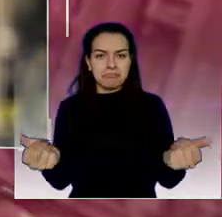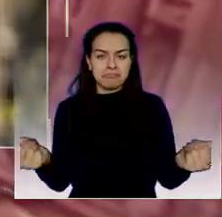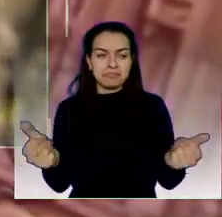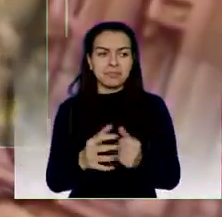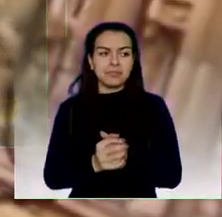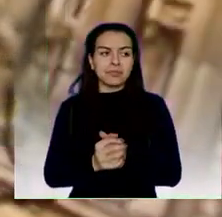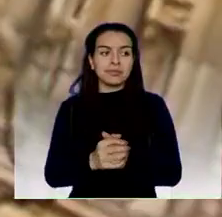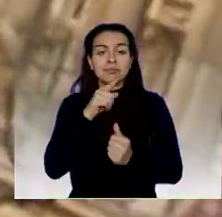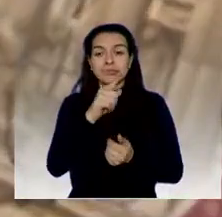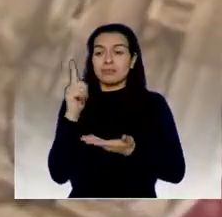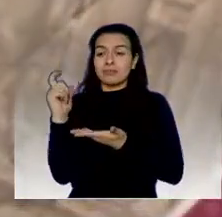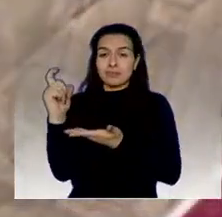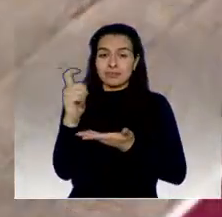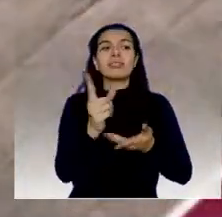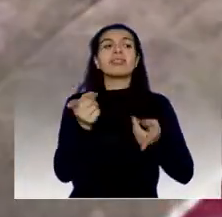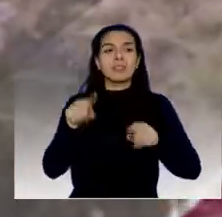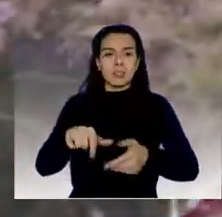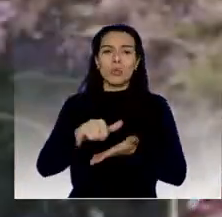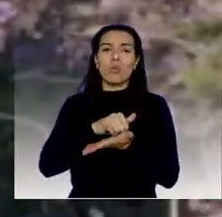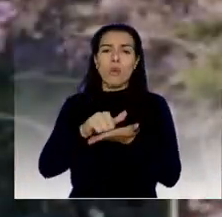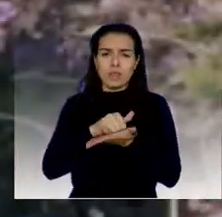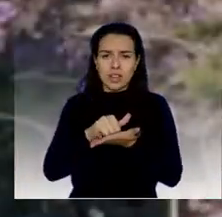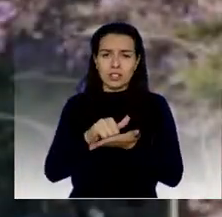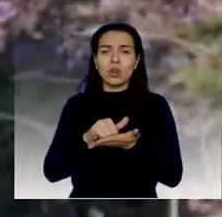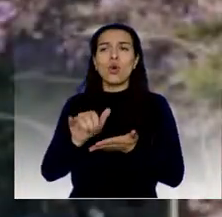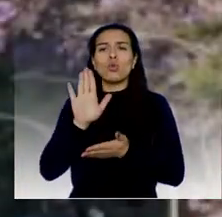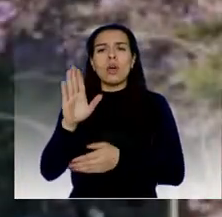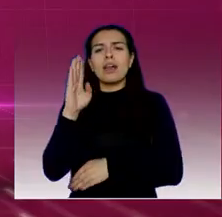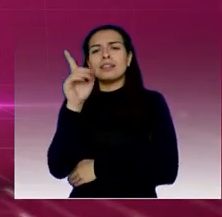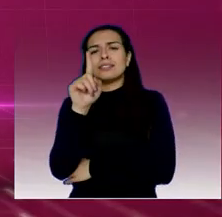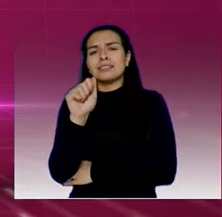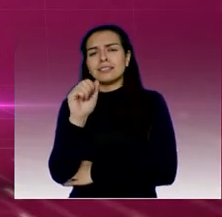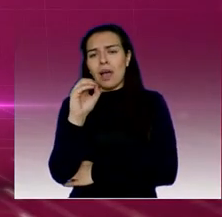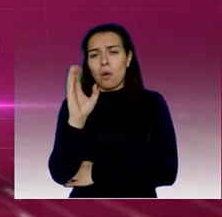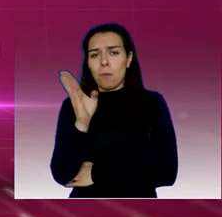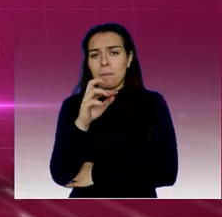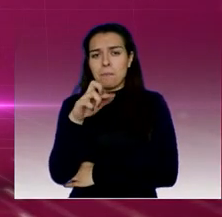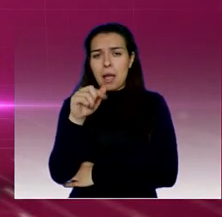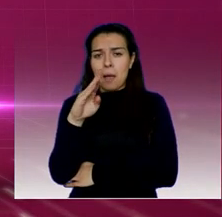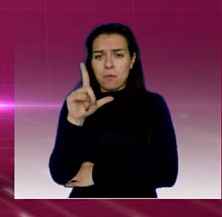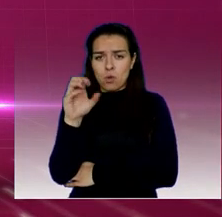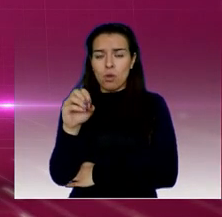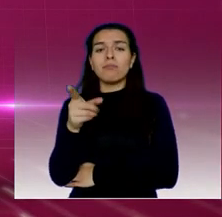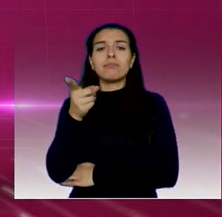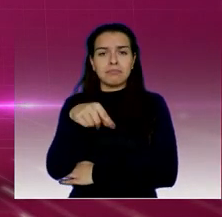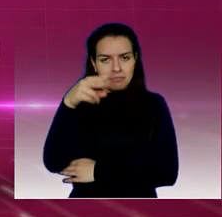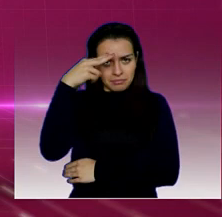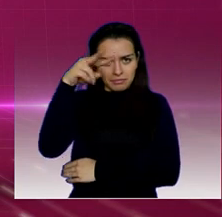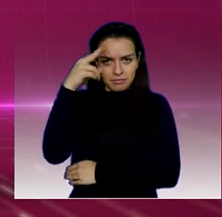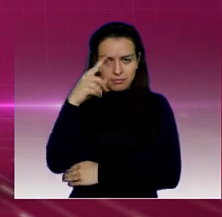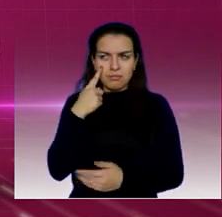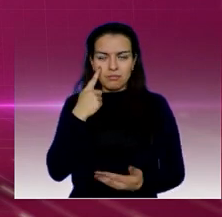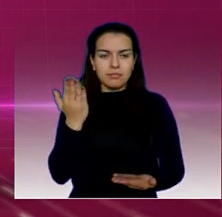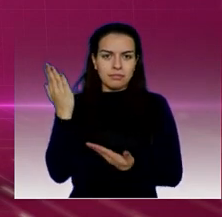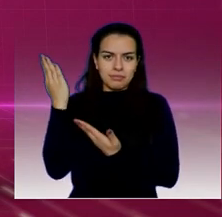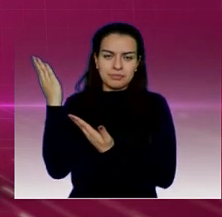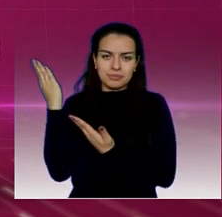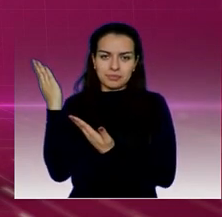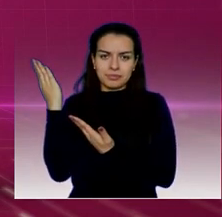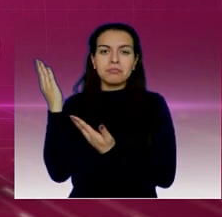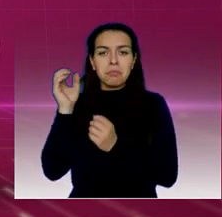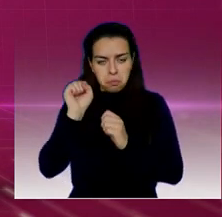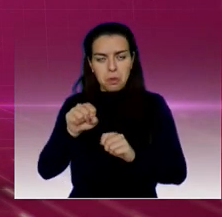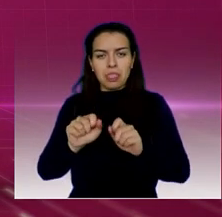calles vacías de nueva york sao paulo y méxico puede ser visitada en www.movoto.com es